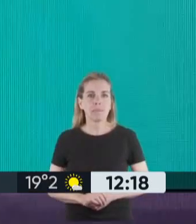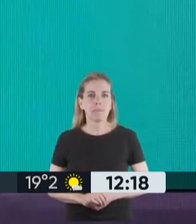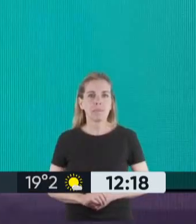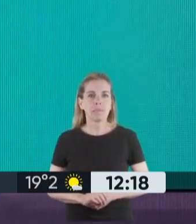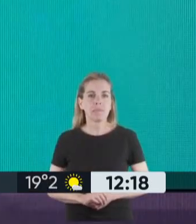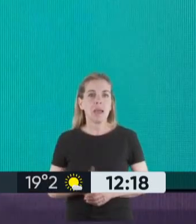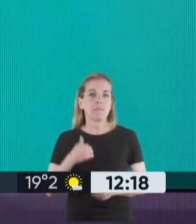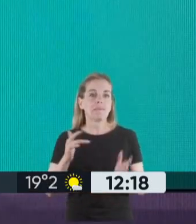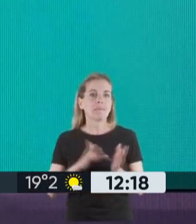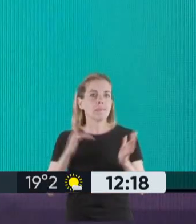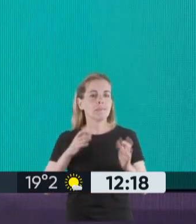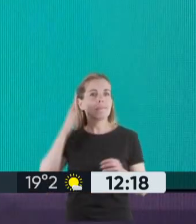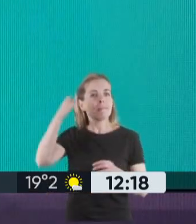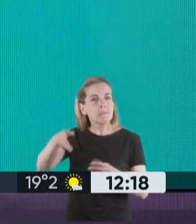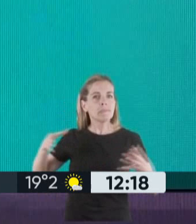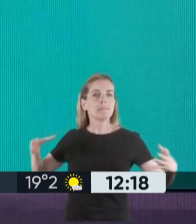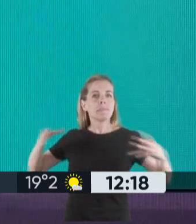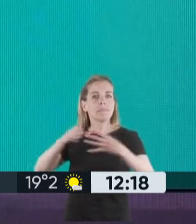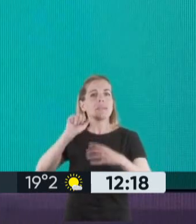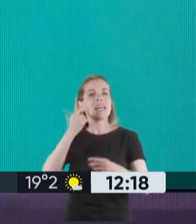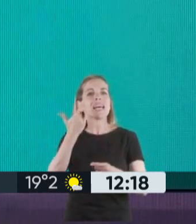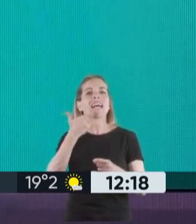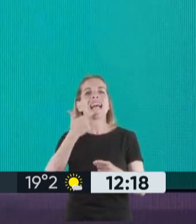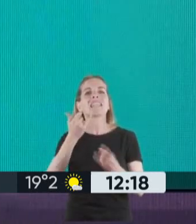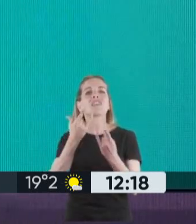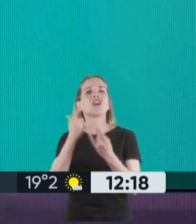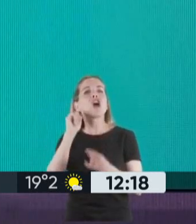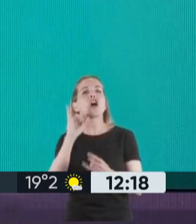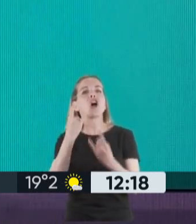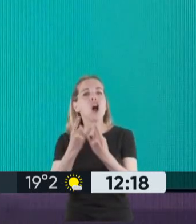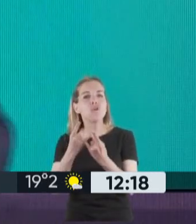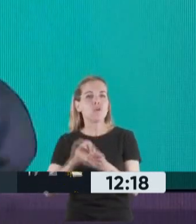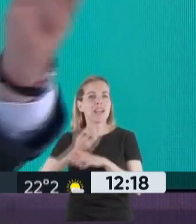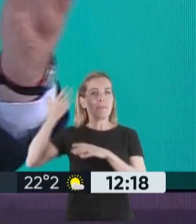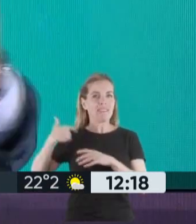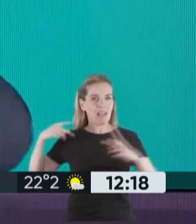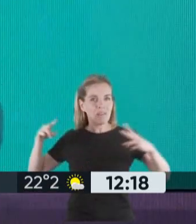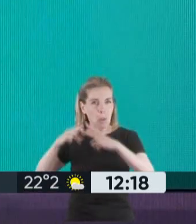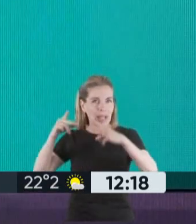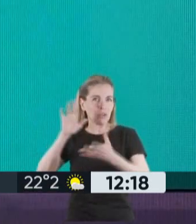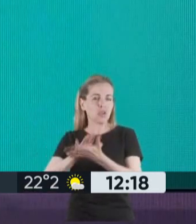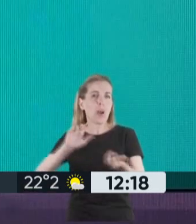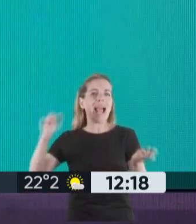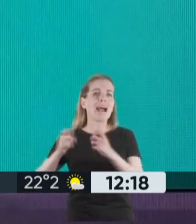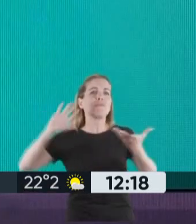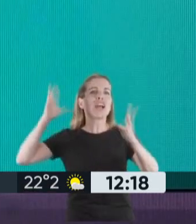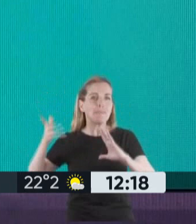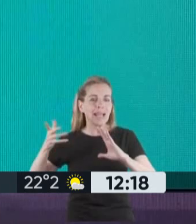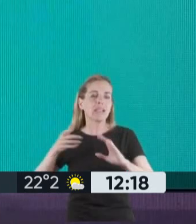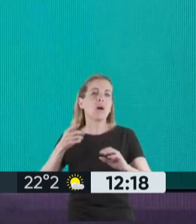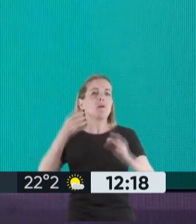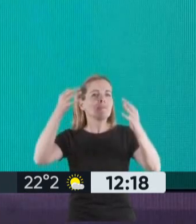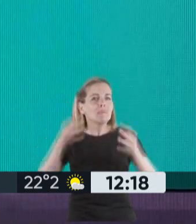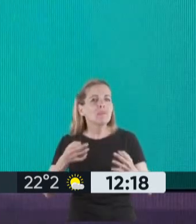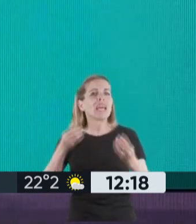A mí me tocó participar de la de Glasgow y me tocó vivir una experiencia que la cuento porque tiene mucho que ver con